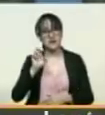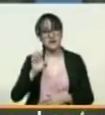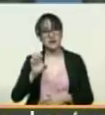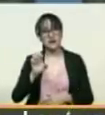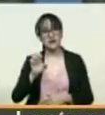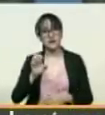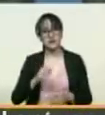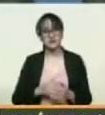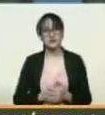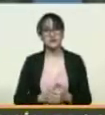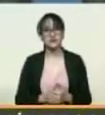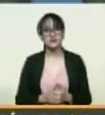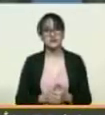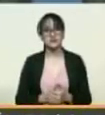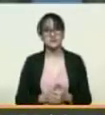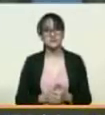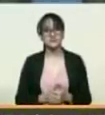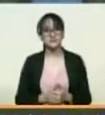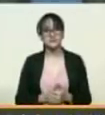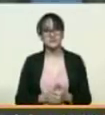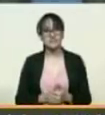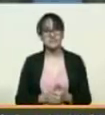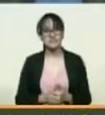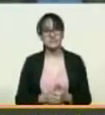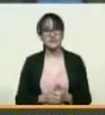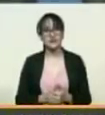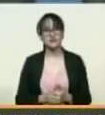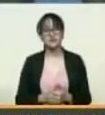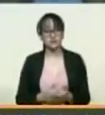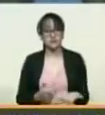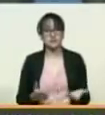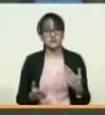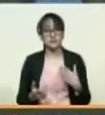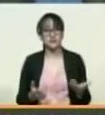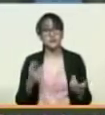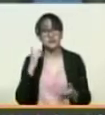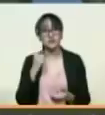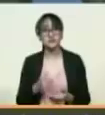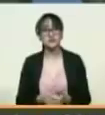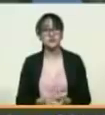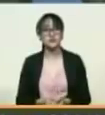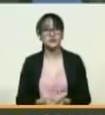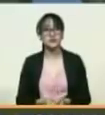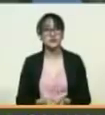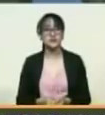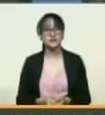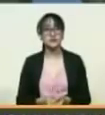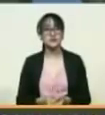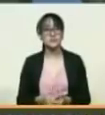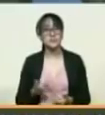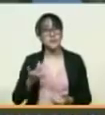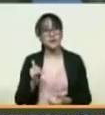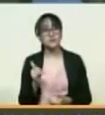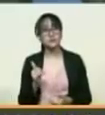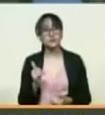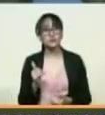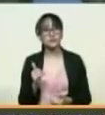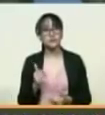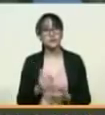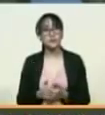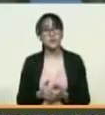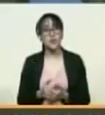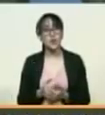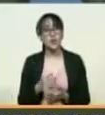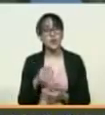Electoral haciendo también gestiones. Estuvo precisamente en Etiopía con la Unión Europea, con la Unión Africana. Estuvo en